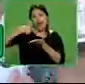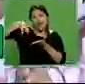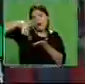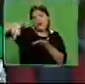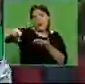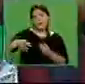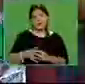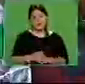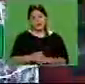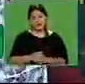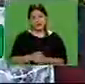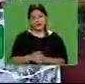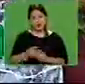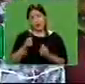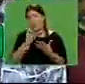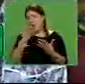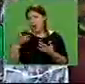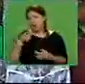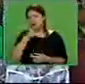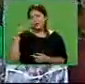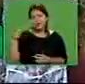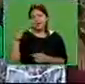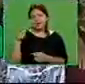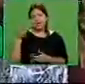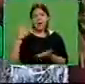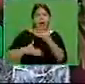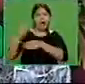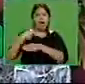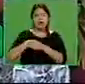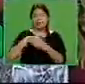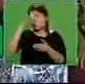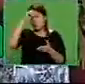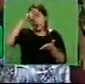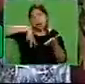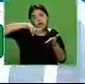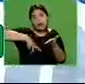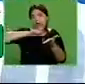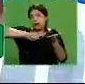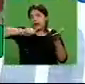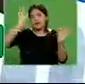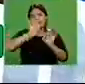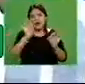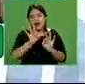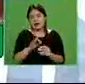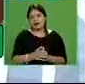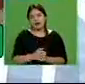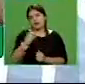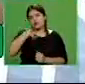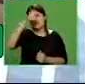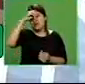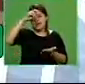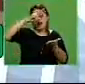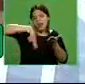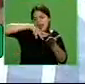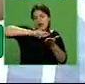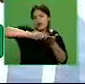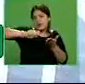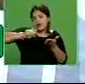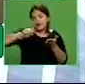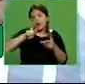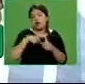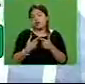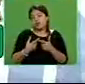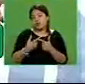Robinson? ¿Cuántos no estaban en la oscuridad del analfabetismo, no saber leer y escribir? Y eso